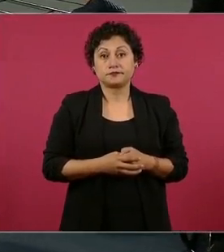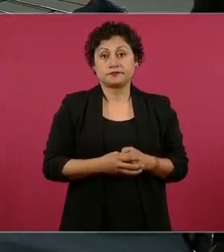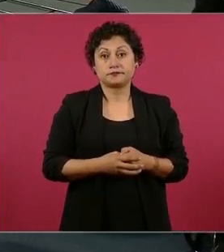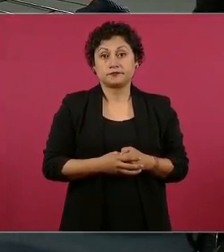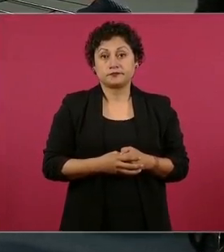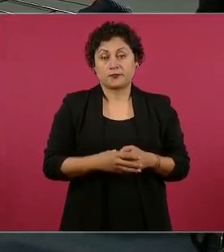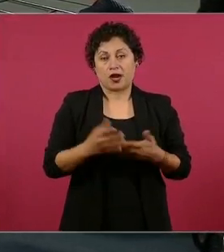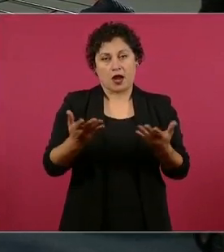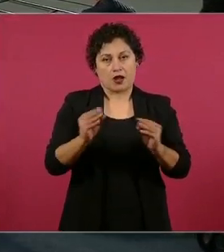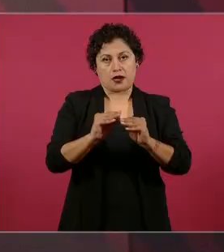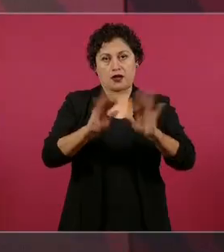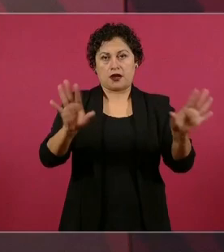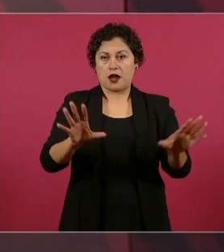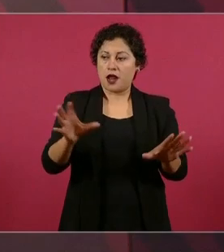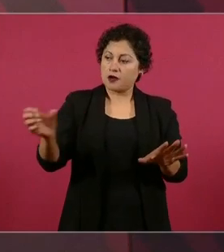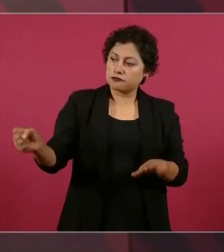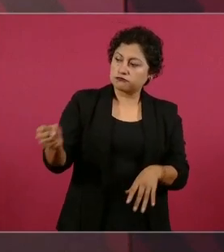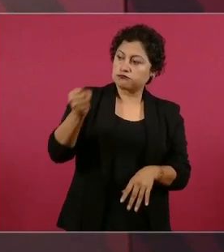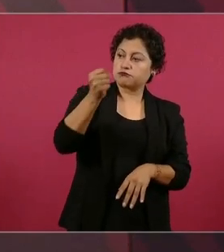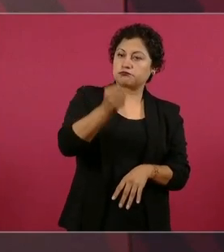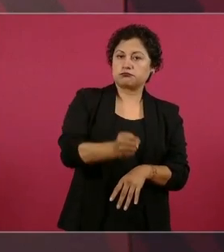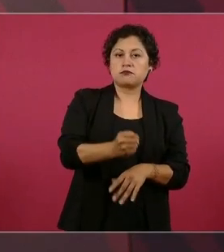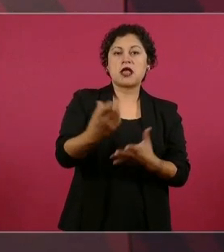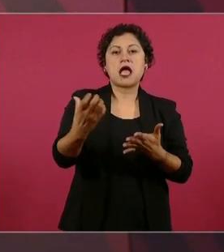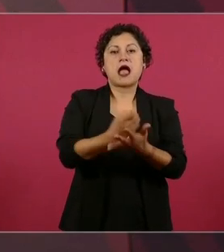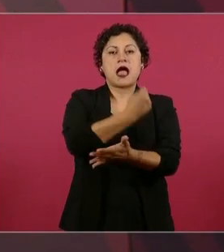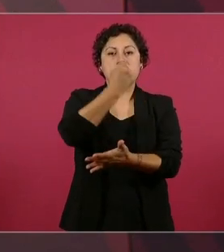justifique a detalle,